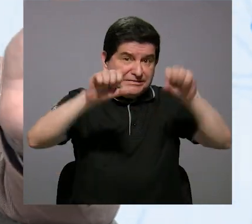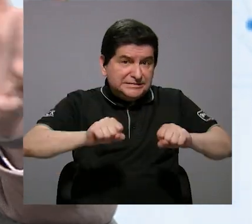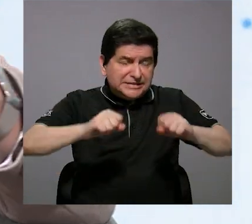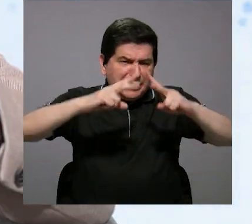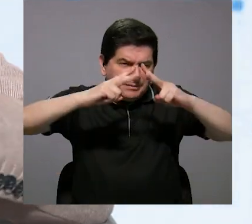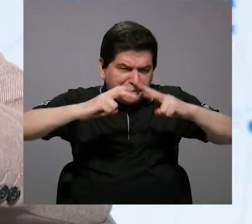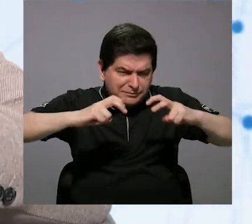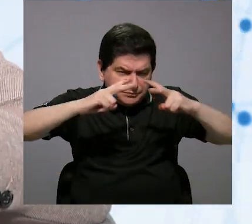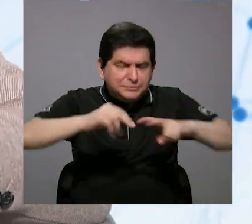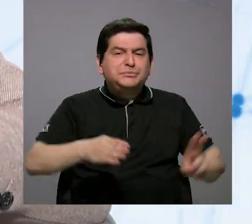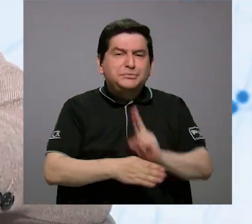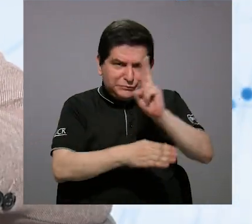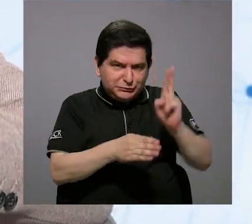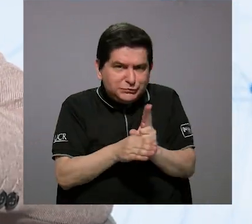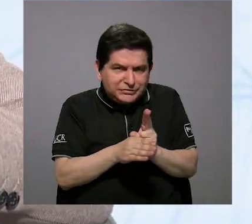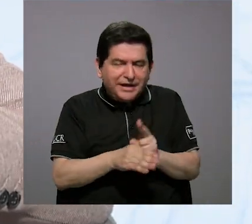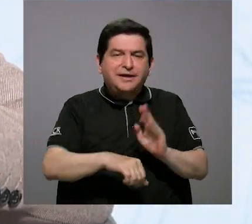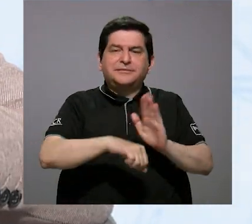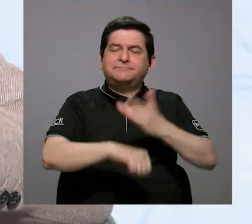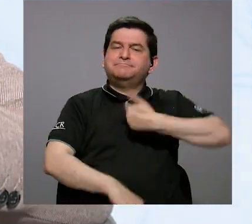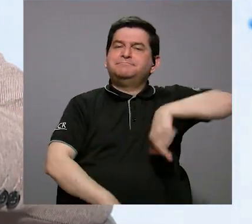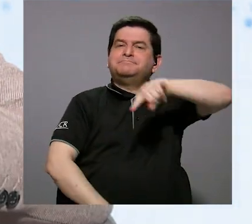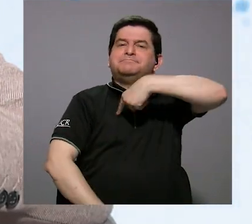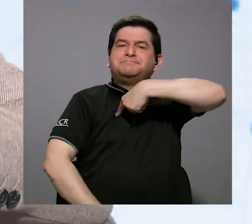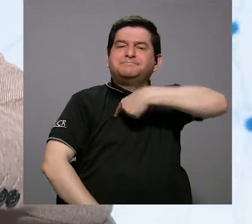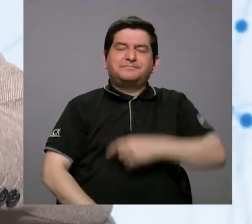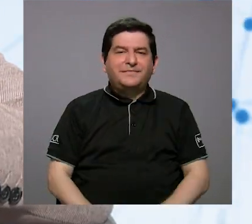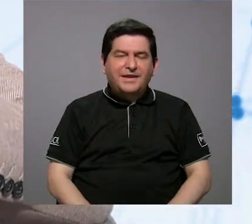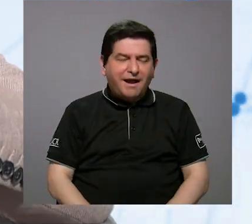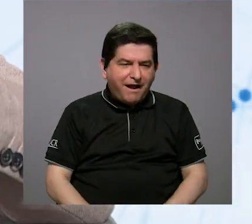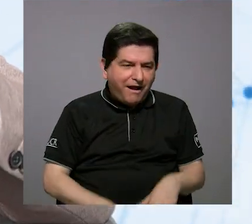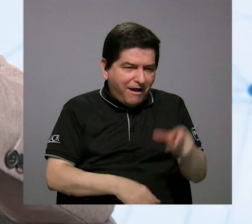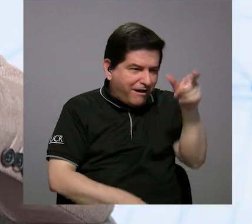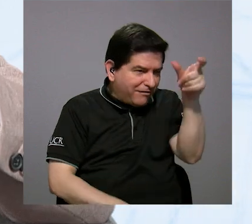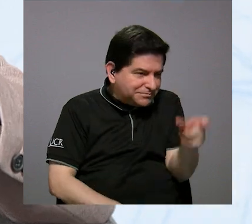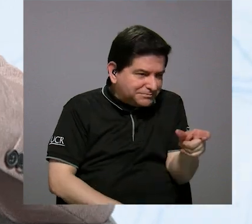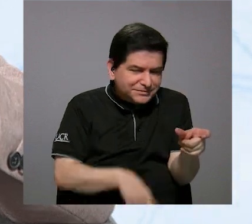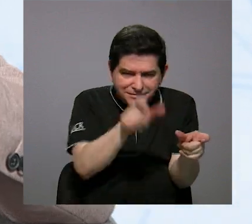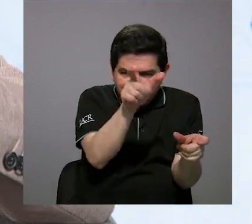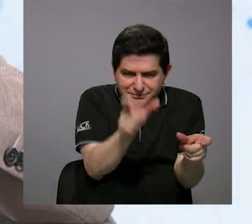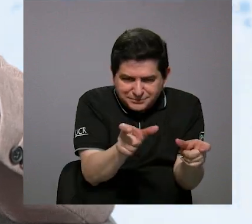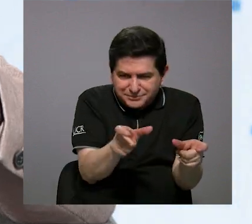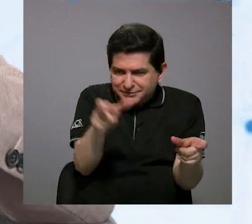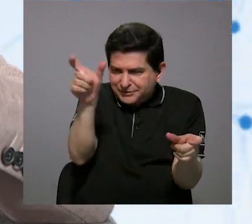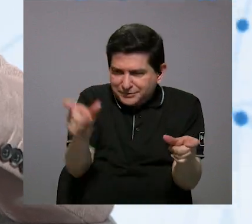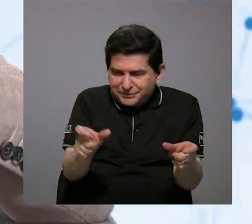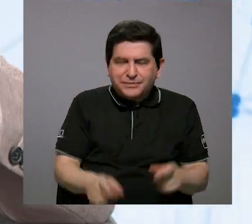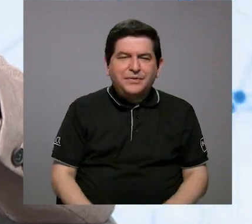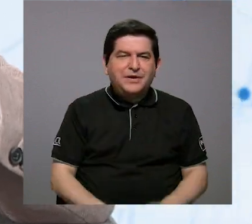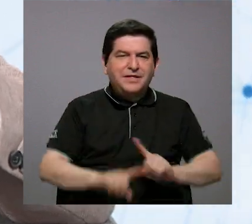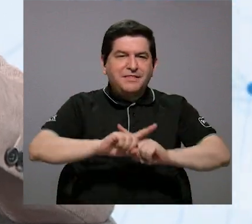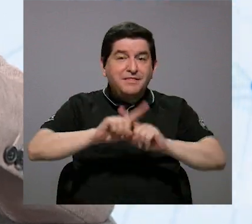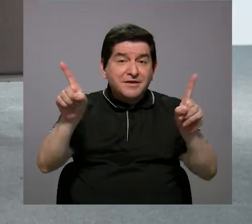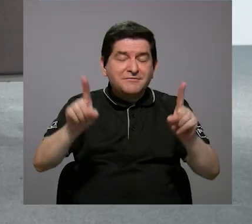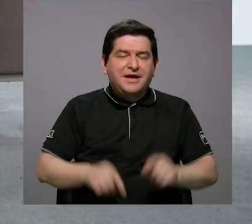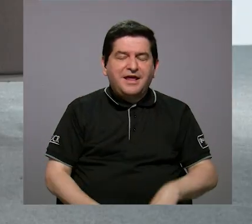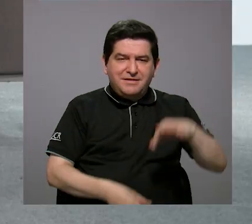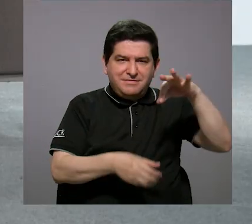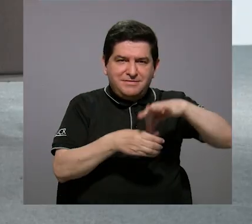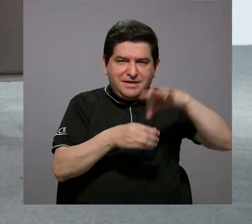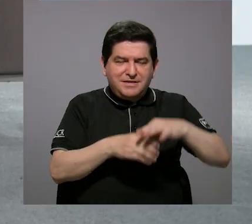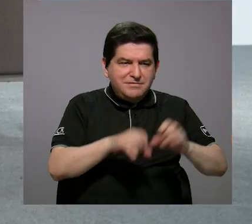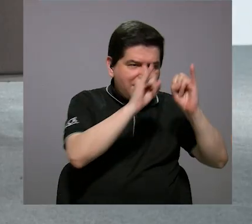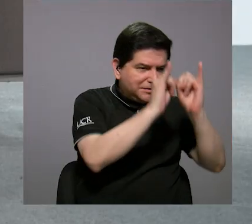sistemas, digamos, de análisis que estamos usando nos están permitiendo ir individualizando el estudio de las tintas y